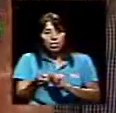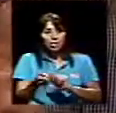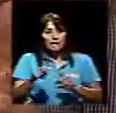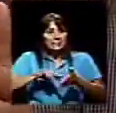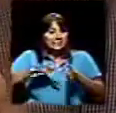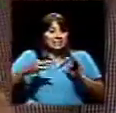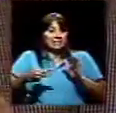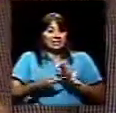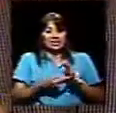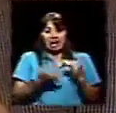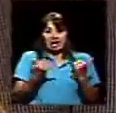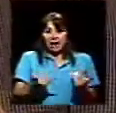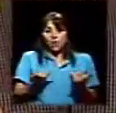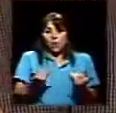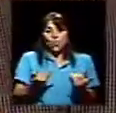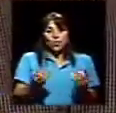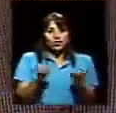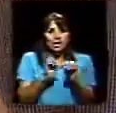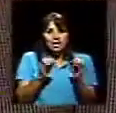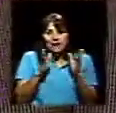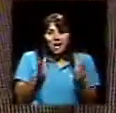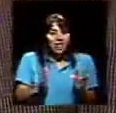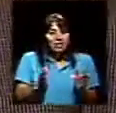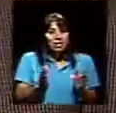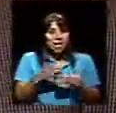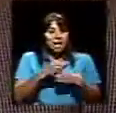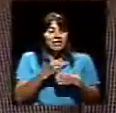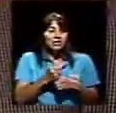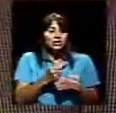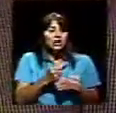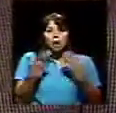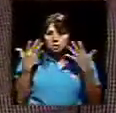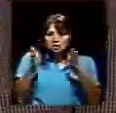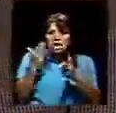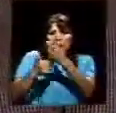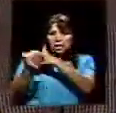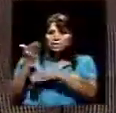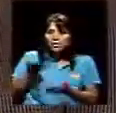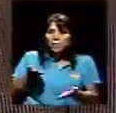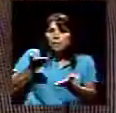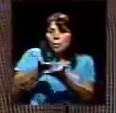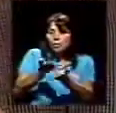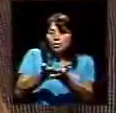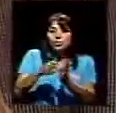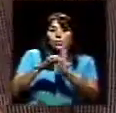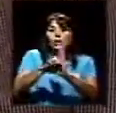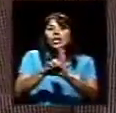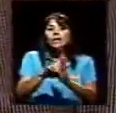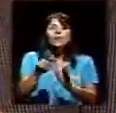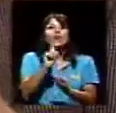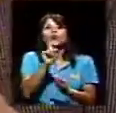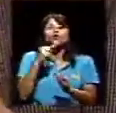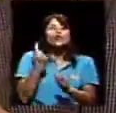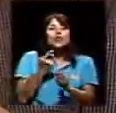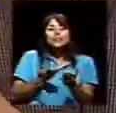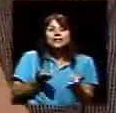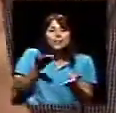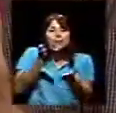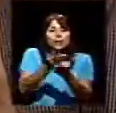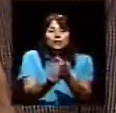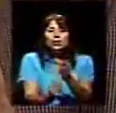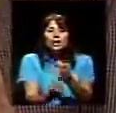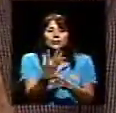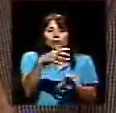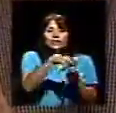momento nadie se ha atrevido a llevar adelante, aunque se han propuesto, como por ejemplo, no solo la creación de los distritos electorales, sino incluso